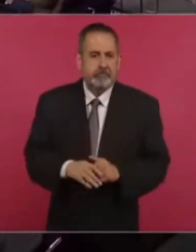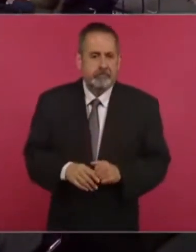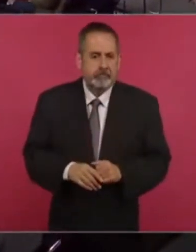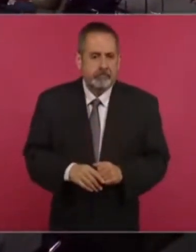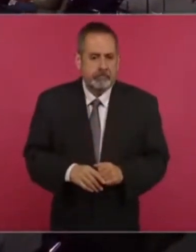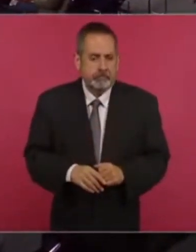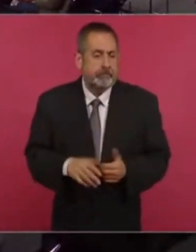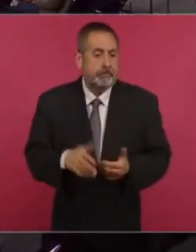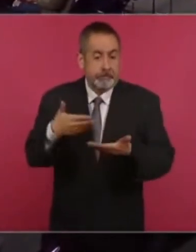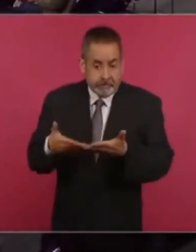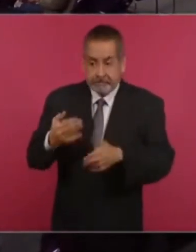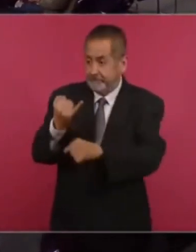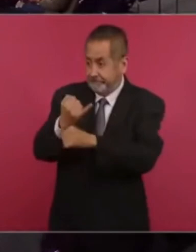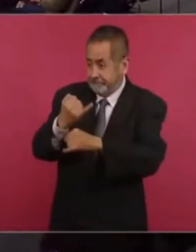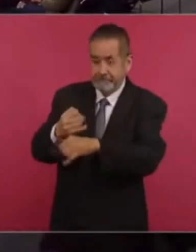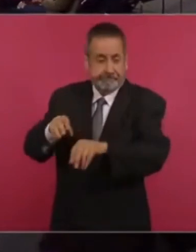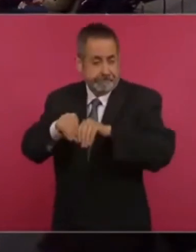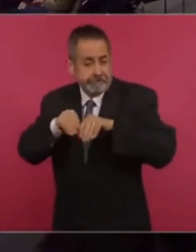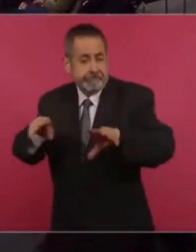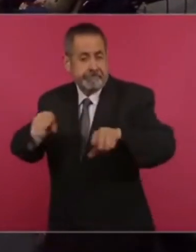porque ahora están las redes sociales